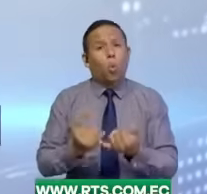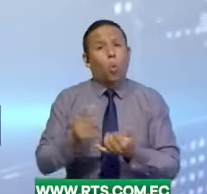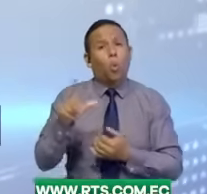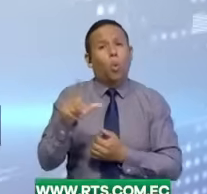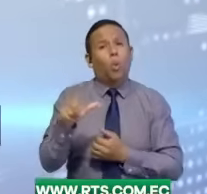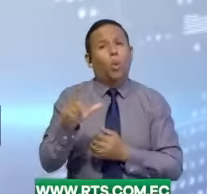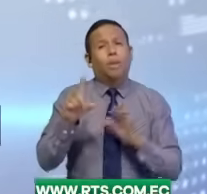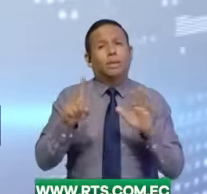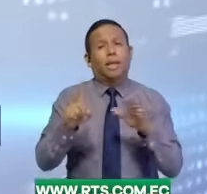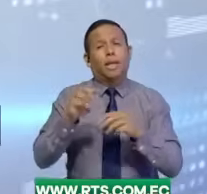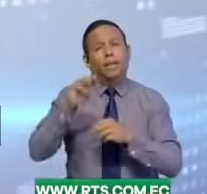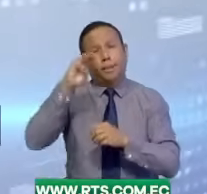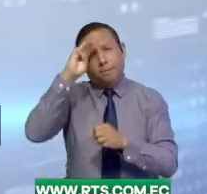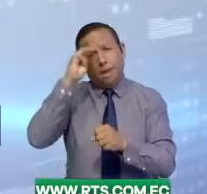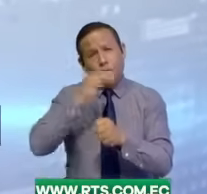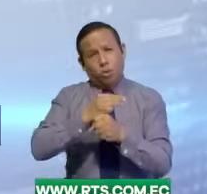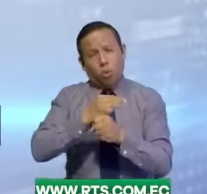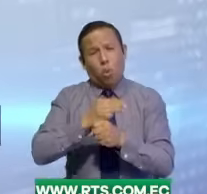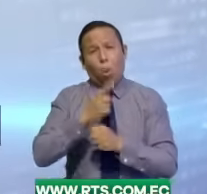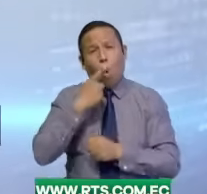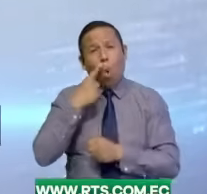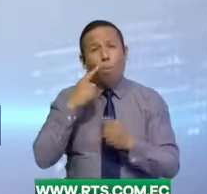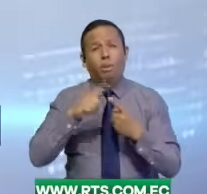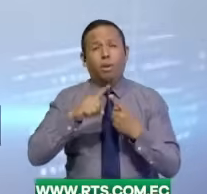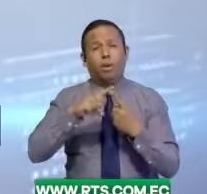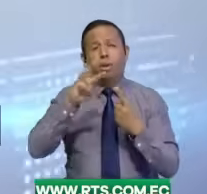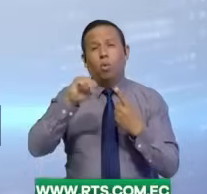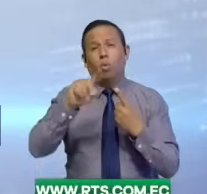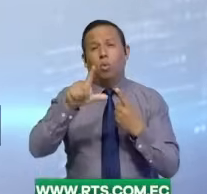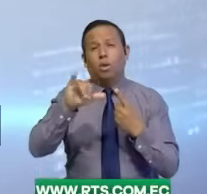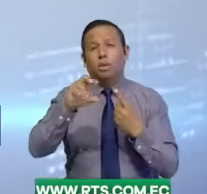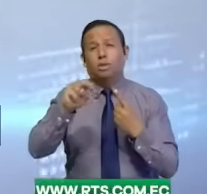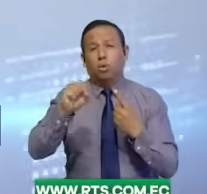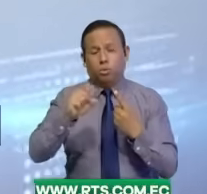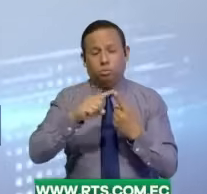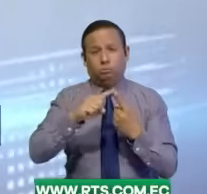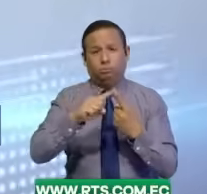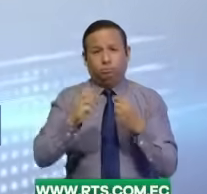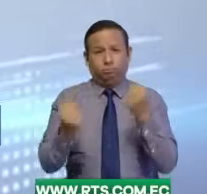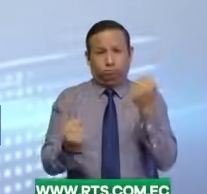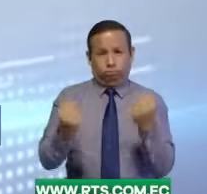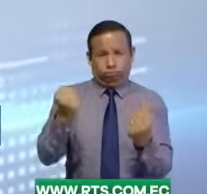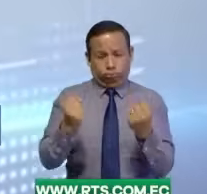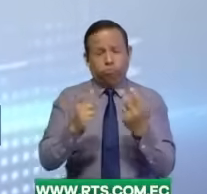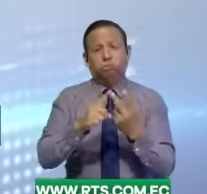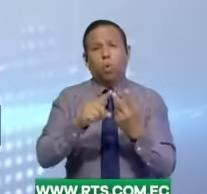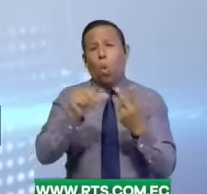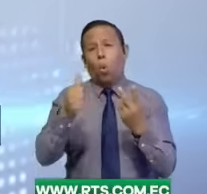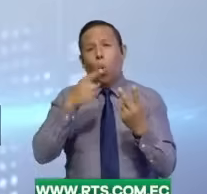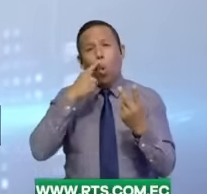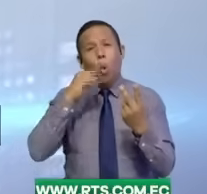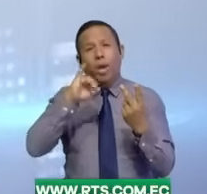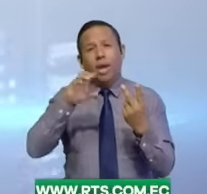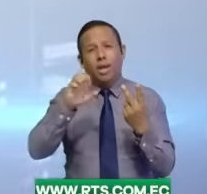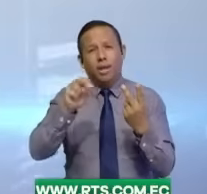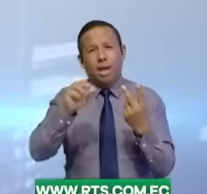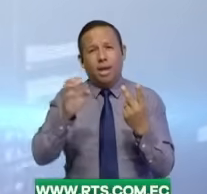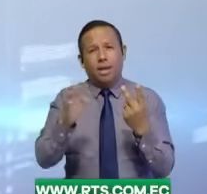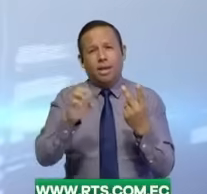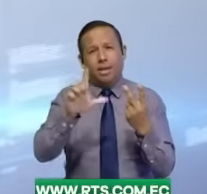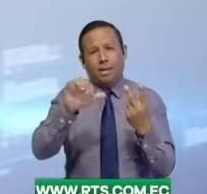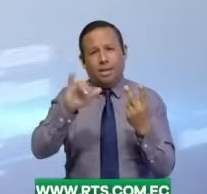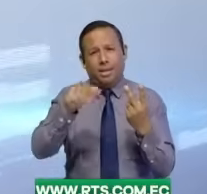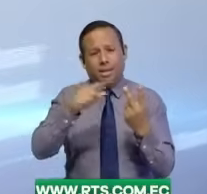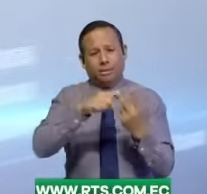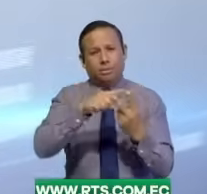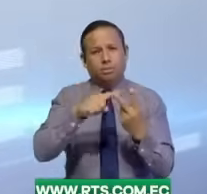mayo. Wilson Andrés Bohórquez Andrade era el piloto. Su asistente de vuelo era Jen Elías Ramírez Saltos. Ambos cumplían